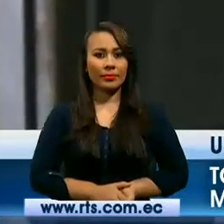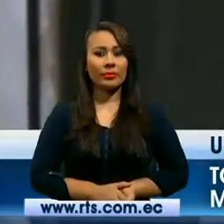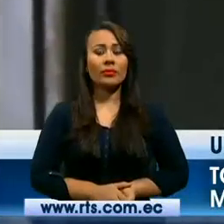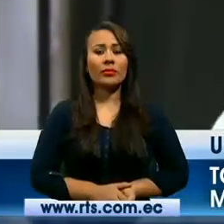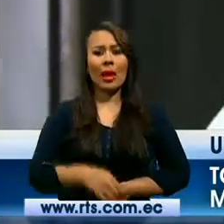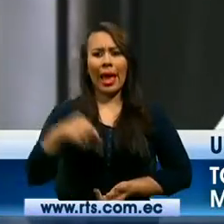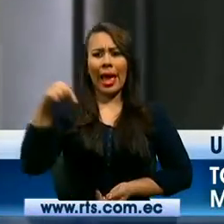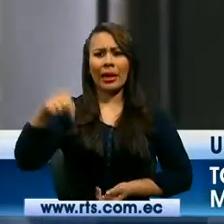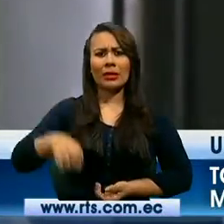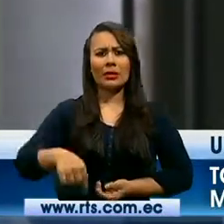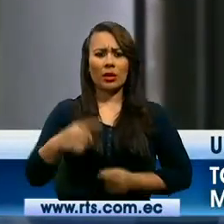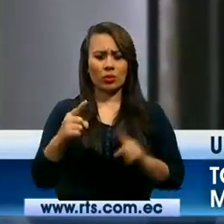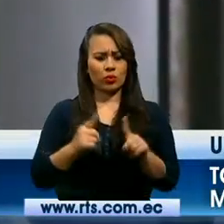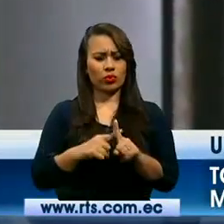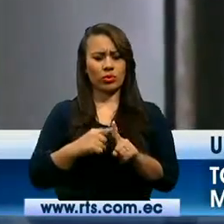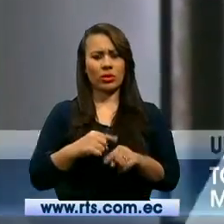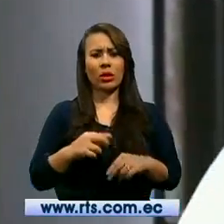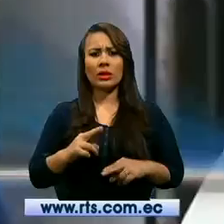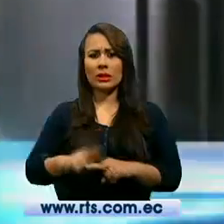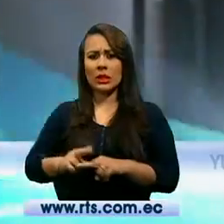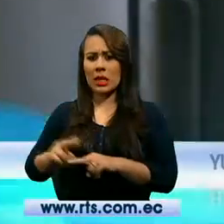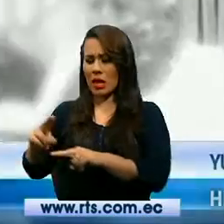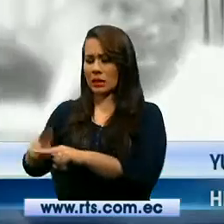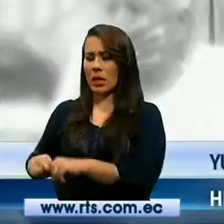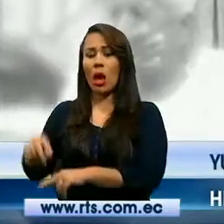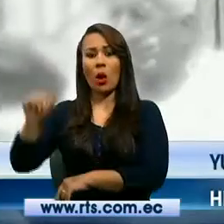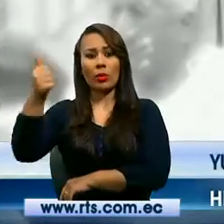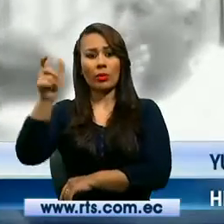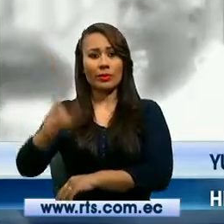Estaban uno en cada silla y mi papá estaba afuera en el baño,